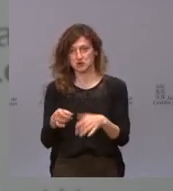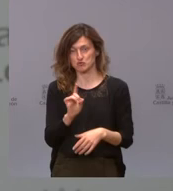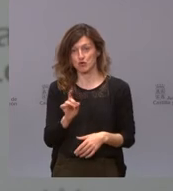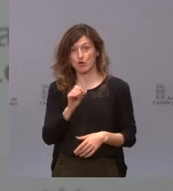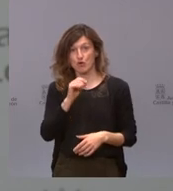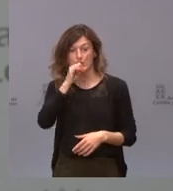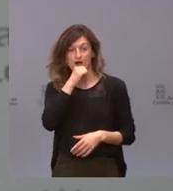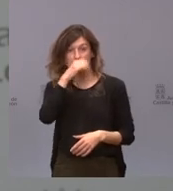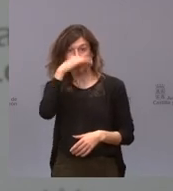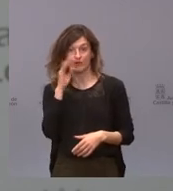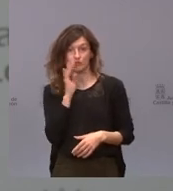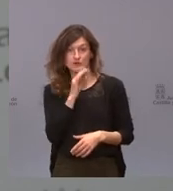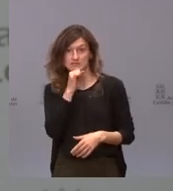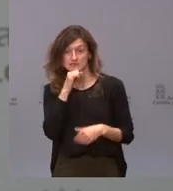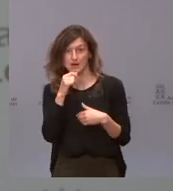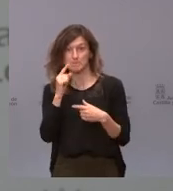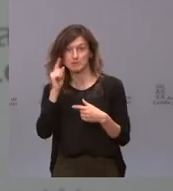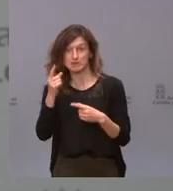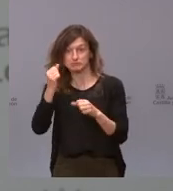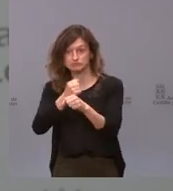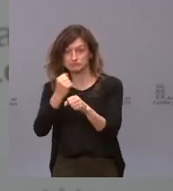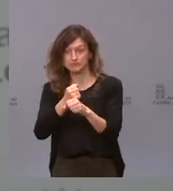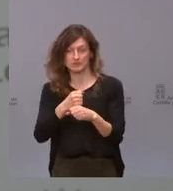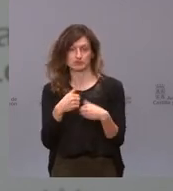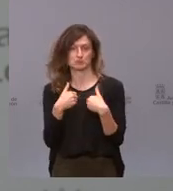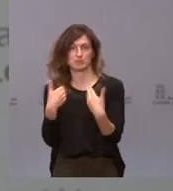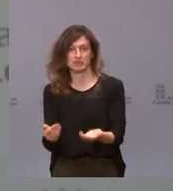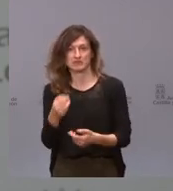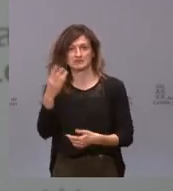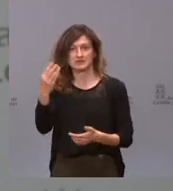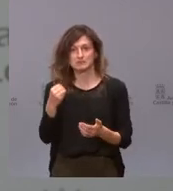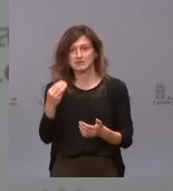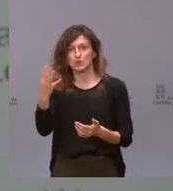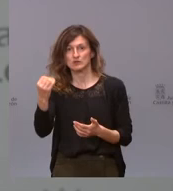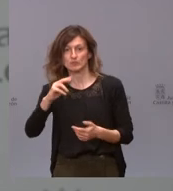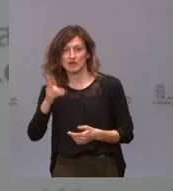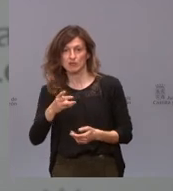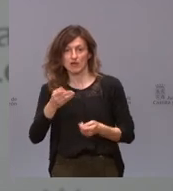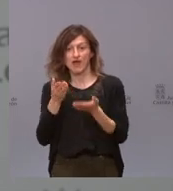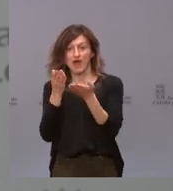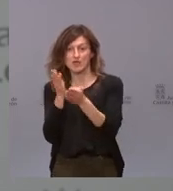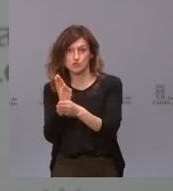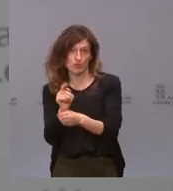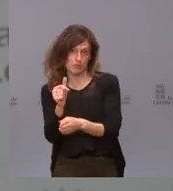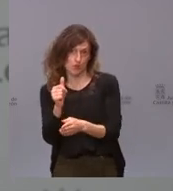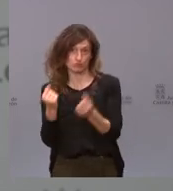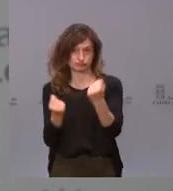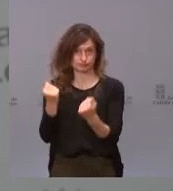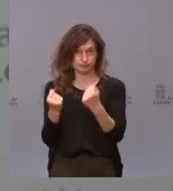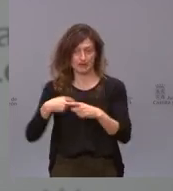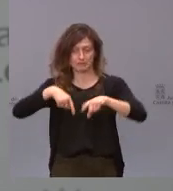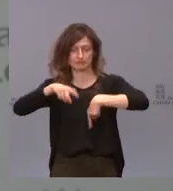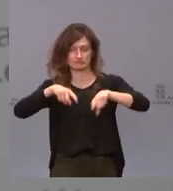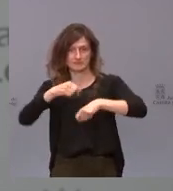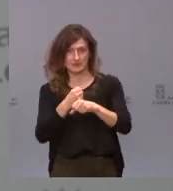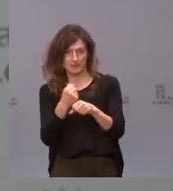nieta que ha encontrado su primer puesto de trabajo pues a lo mejor tres o cuatro mil euros para ayudarle a comprar un vehículo y poder desplazarse a su nuevo